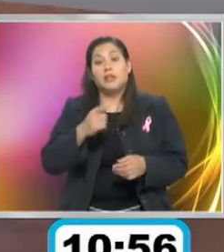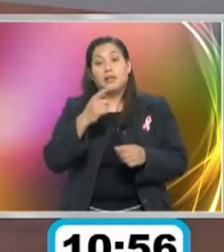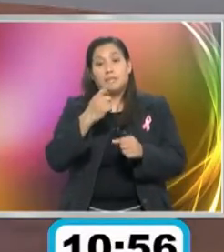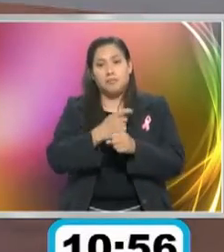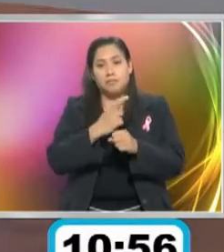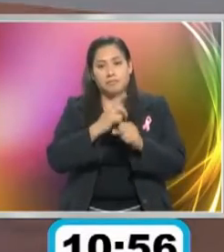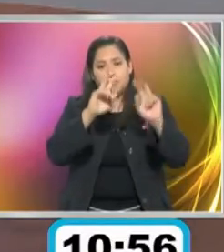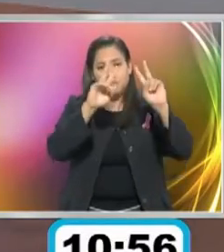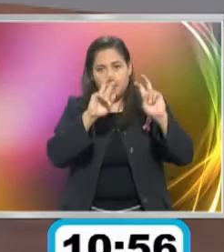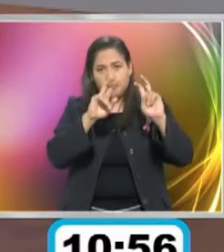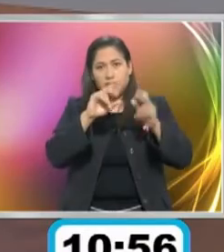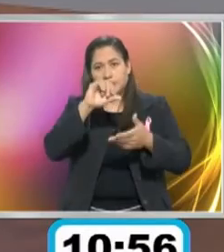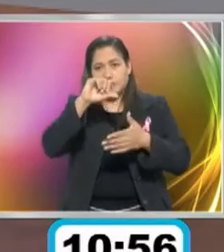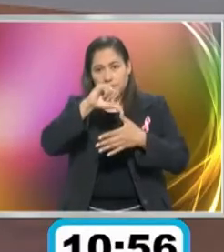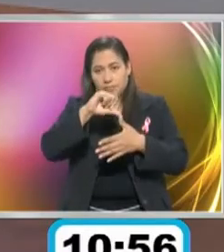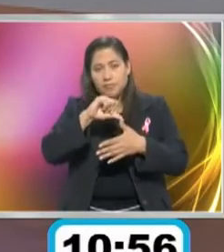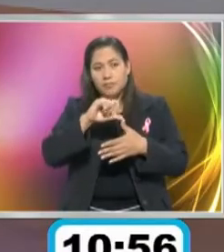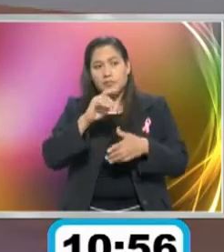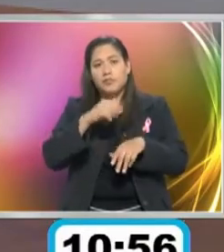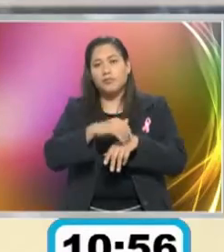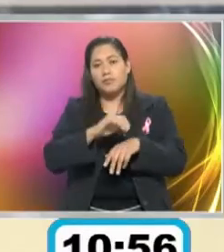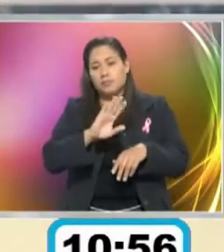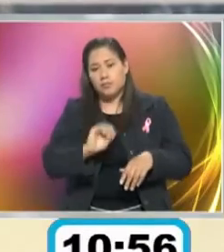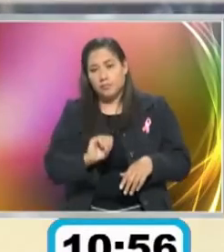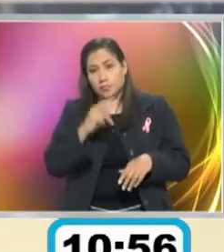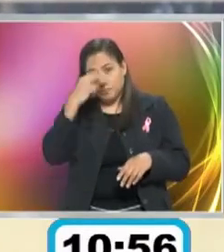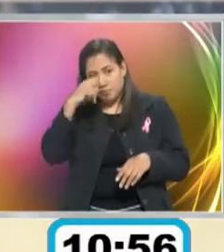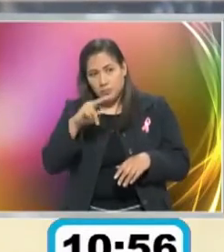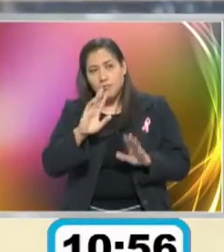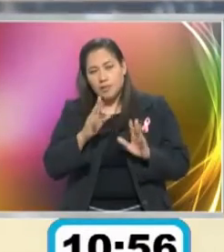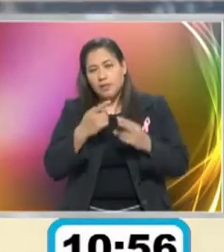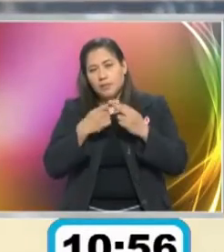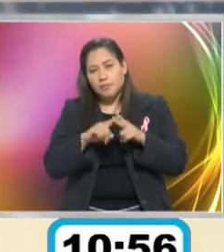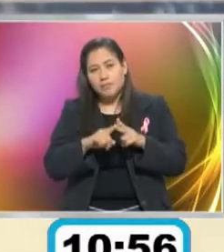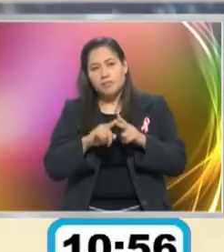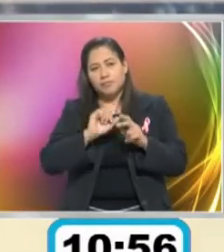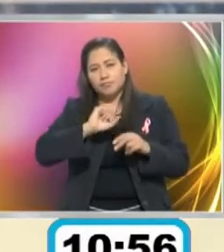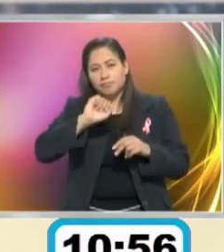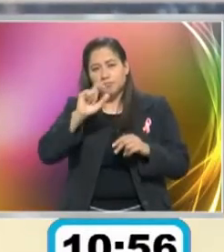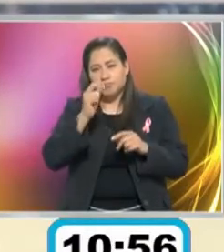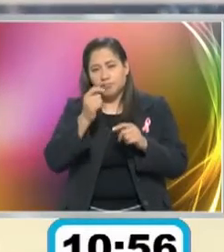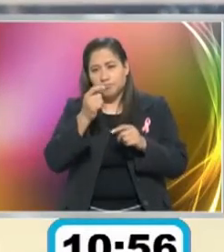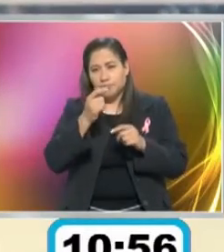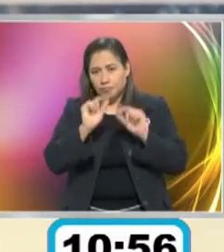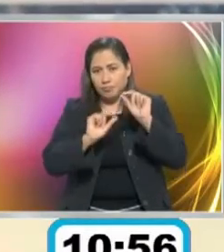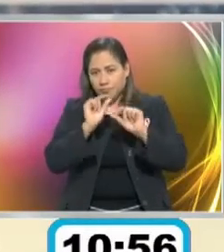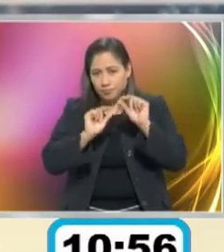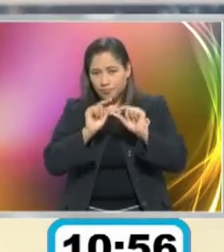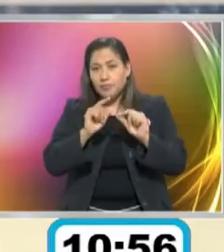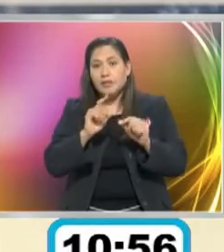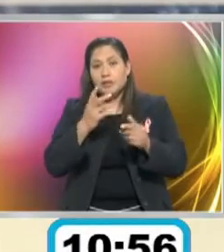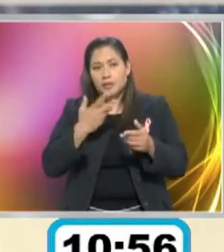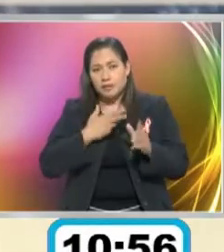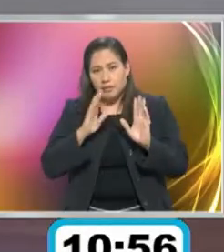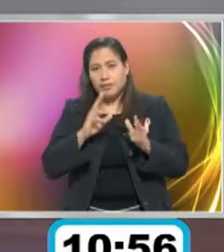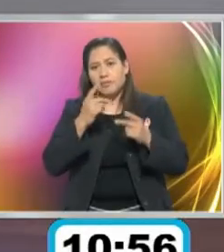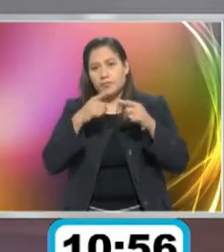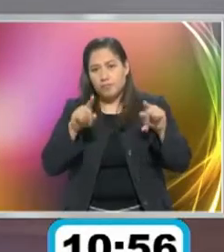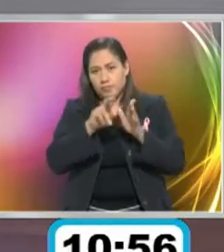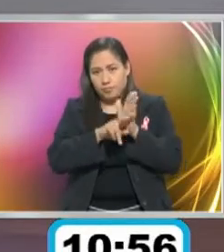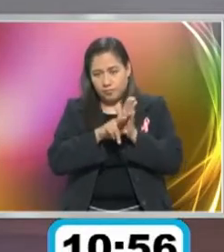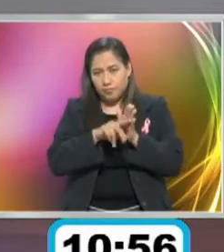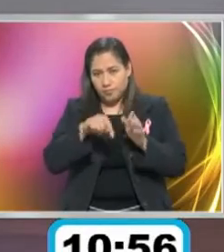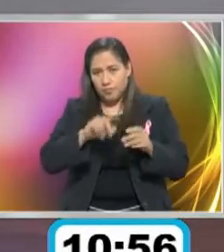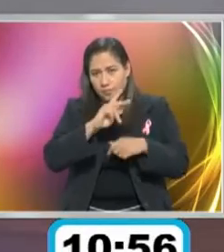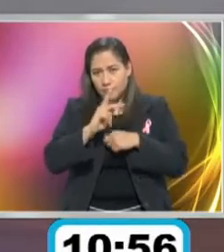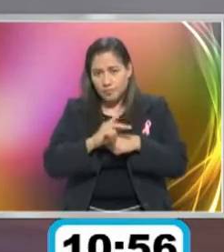en Centroamérica, estamos Felicidades. en el número 9, en México ya estamos empezando ya a posicionarnos, ya estamos en varios canales de música aquí en el